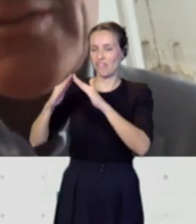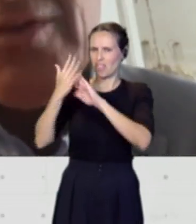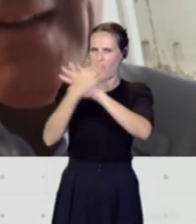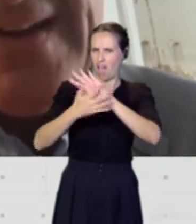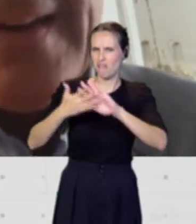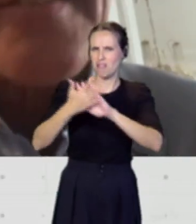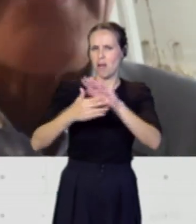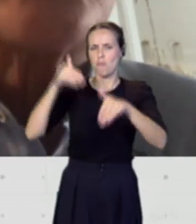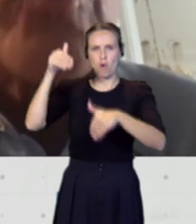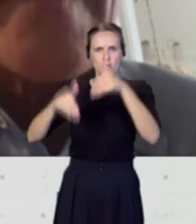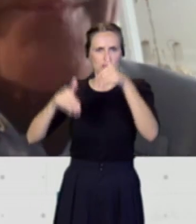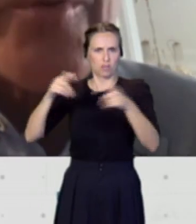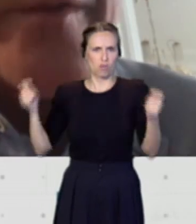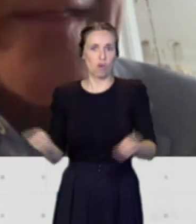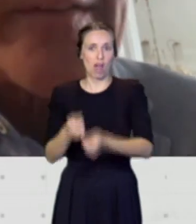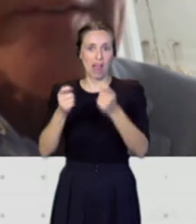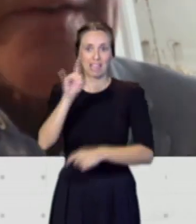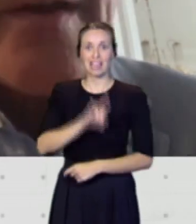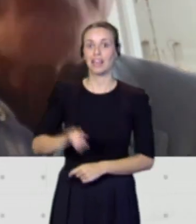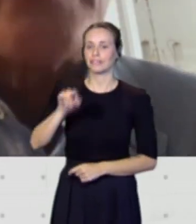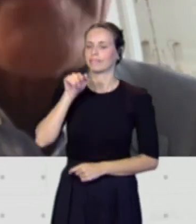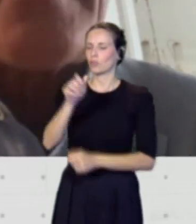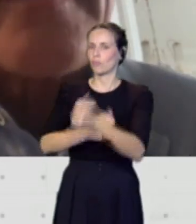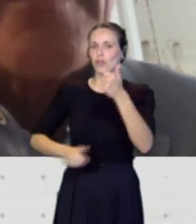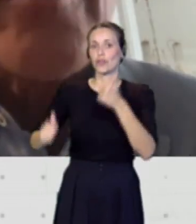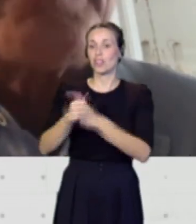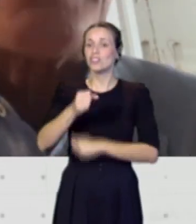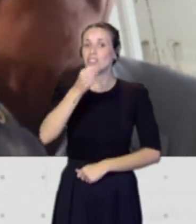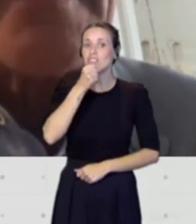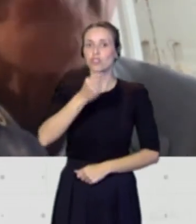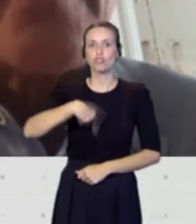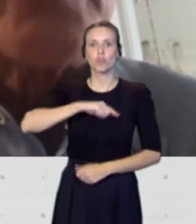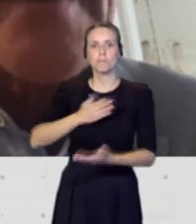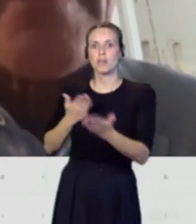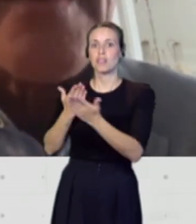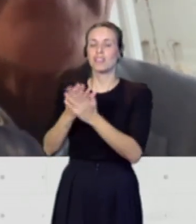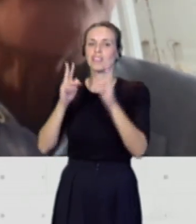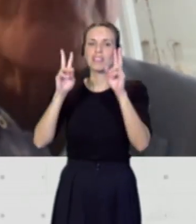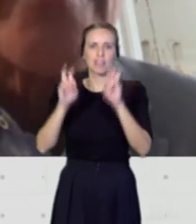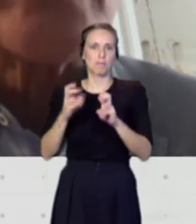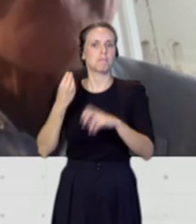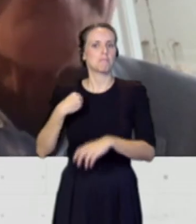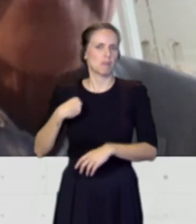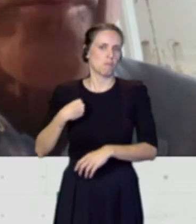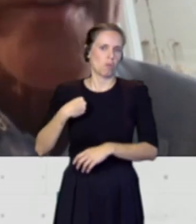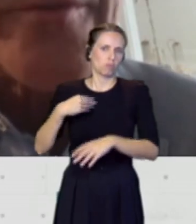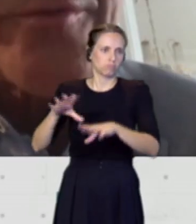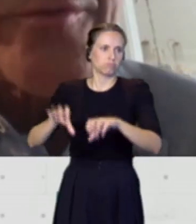campaña electoral en Canarias. Es una de las prioridades que los socialistas exigimos para la investidura de von der Leyen y de su colegio de